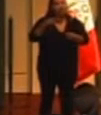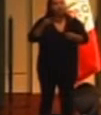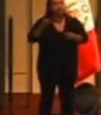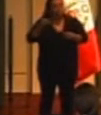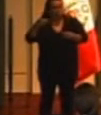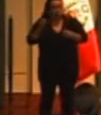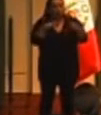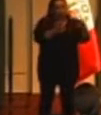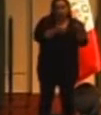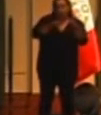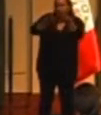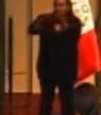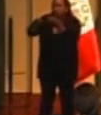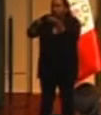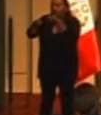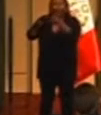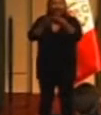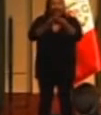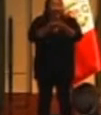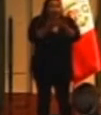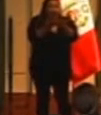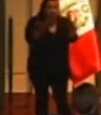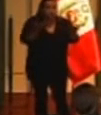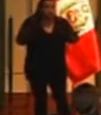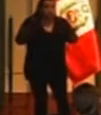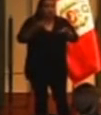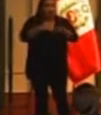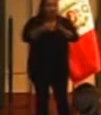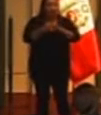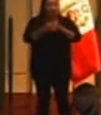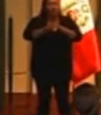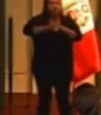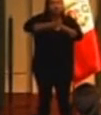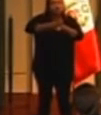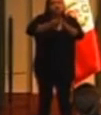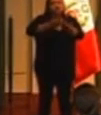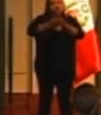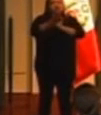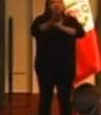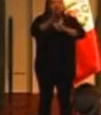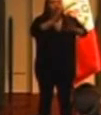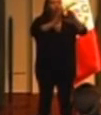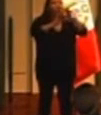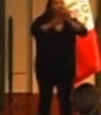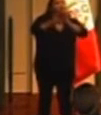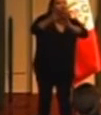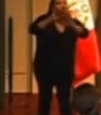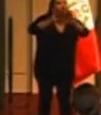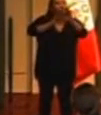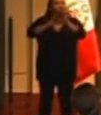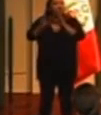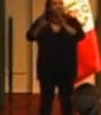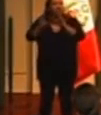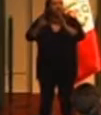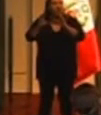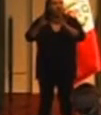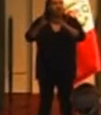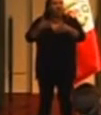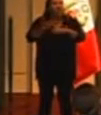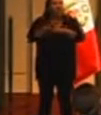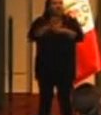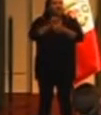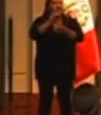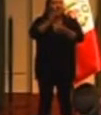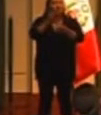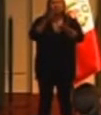contarles que de estas cosas comienza a salir el diálogo. Goethe decía, más